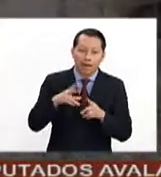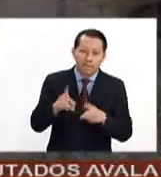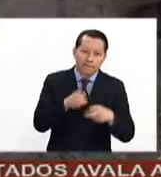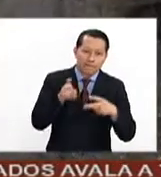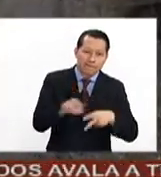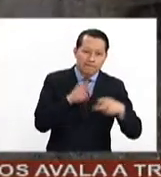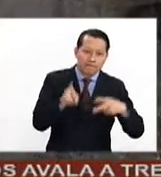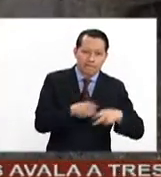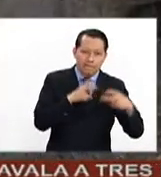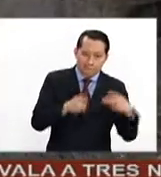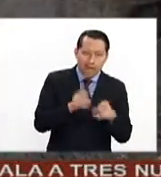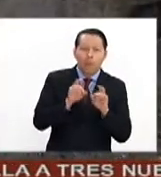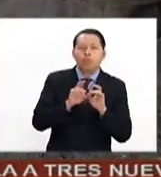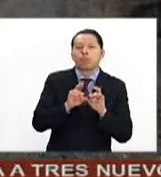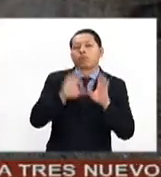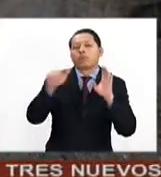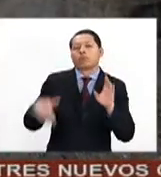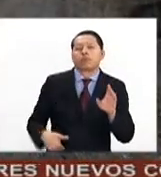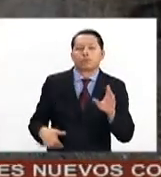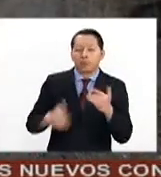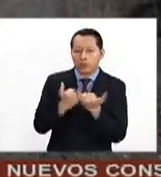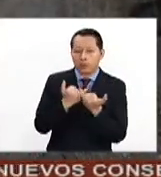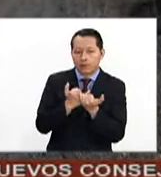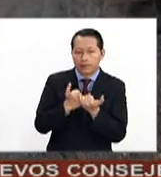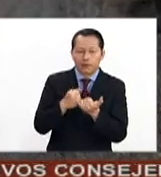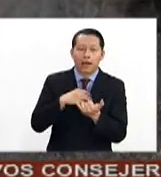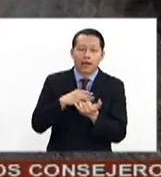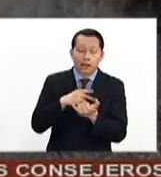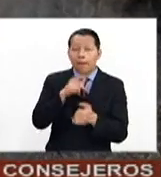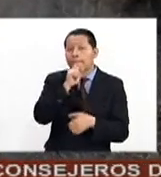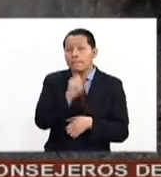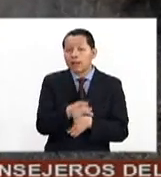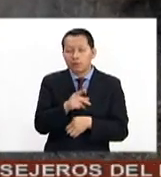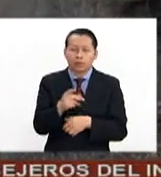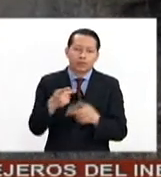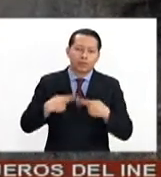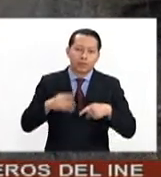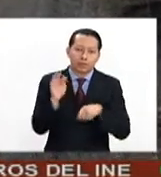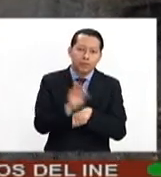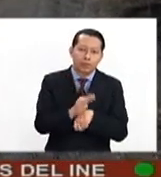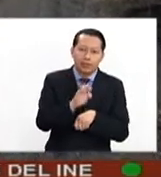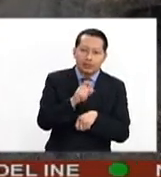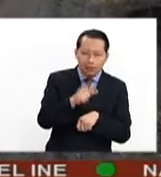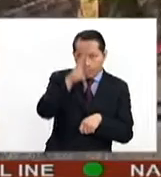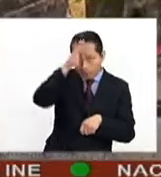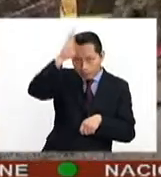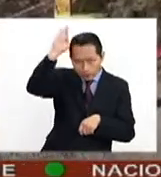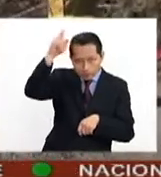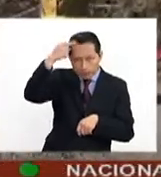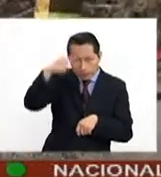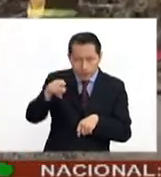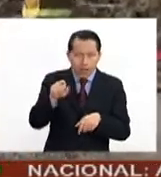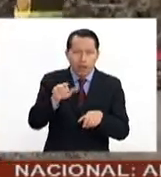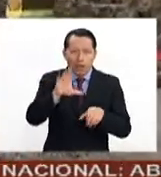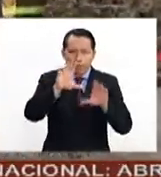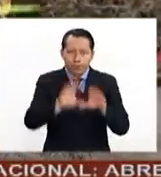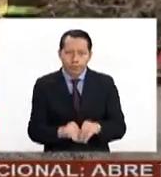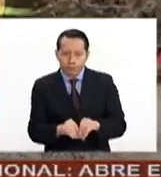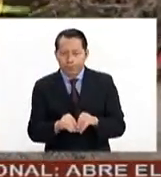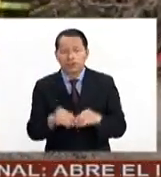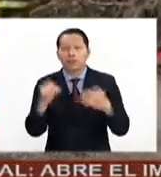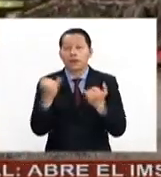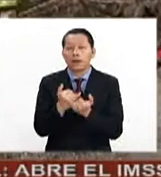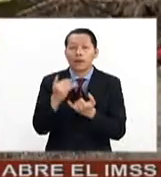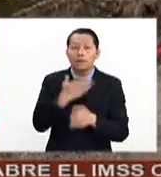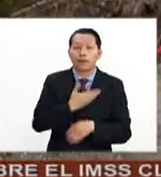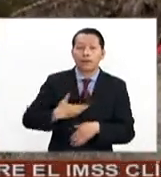combustible, lo que provocó el accidente. Al lugar, arribaron elementos de Protección Civil y de los bomberos para controlar las llamas. Al respecto,